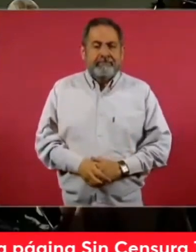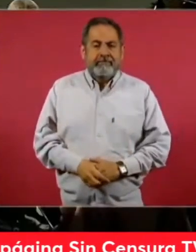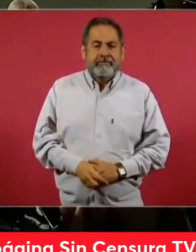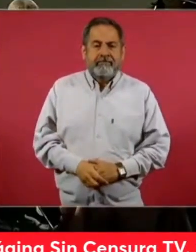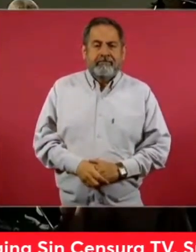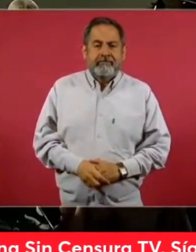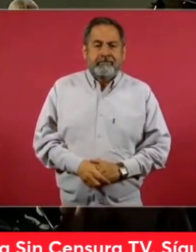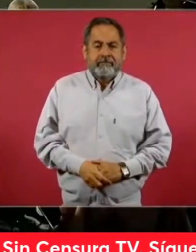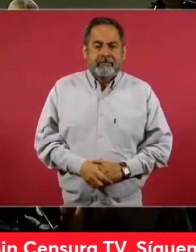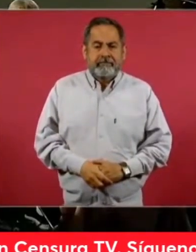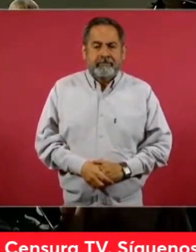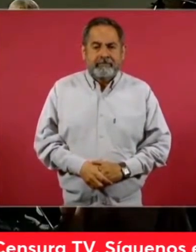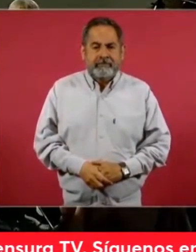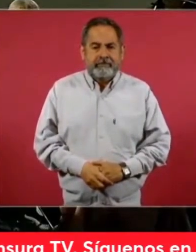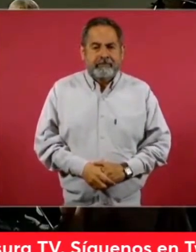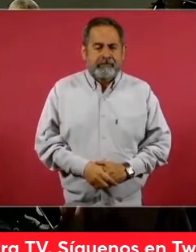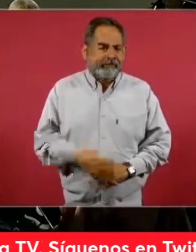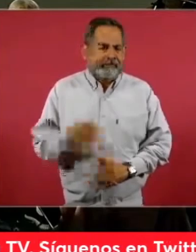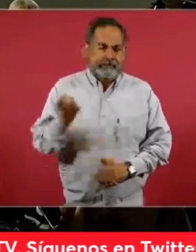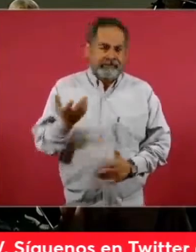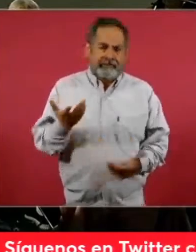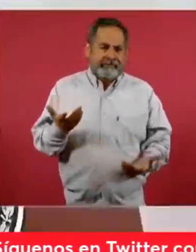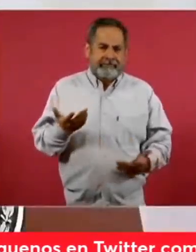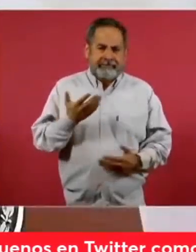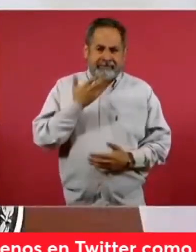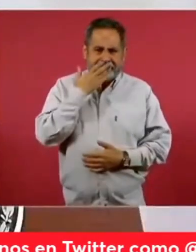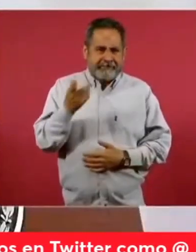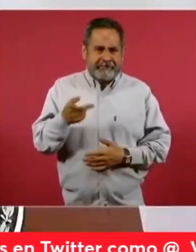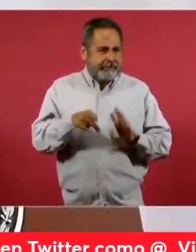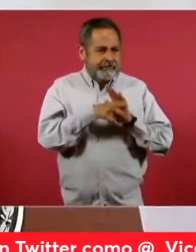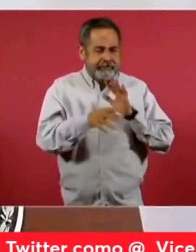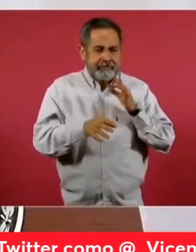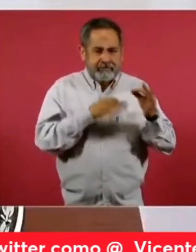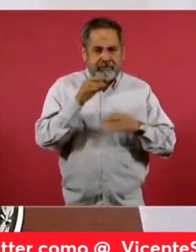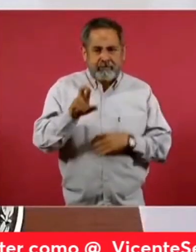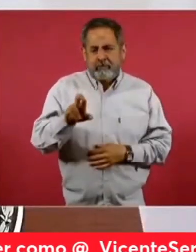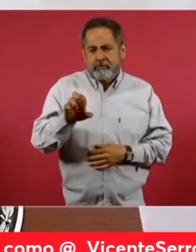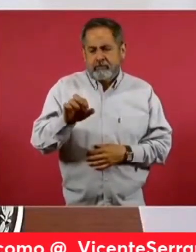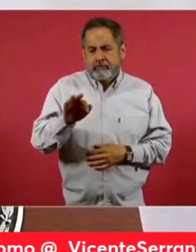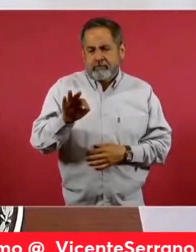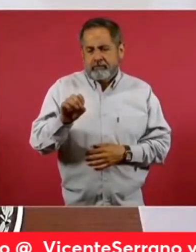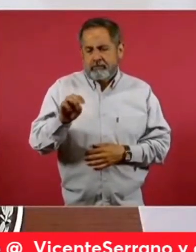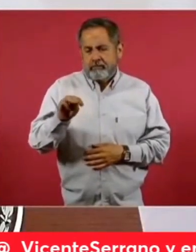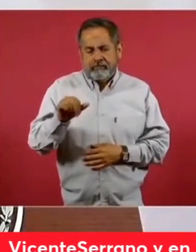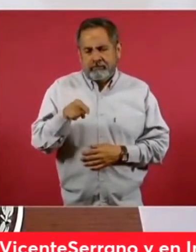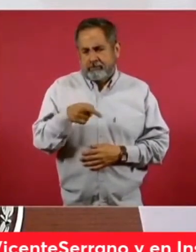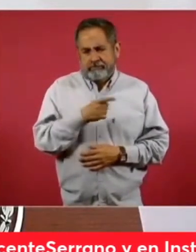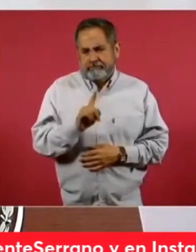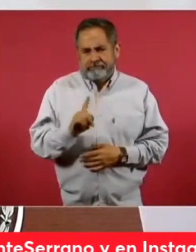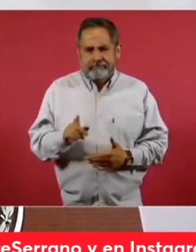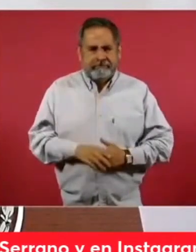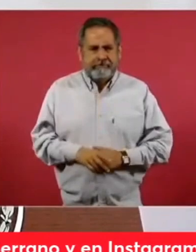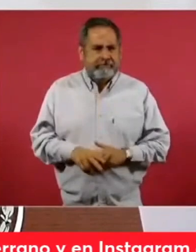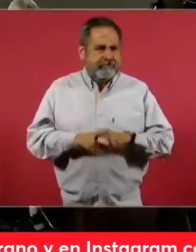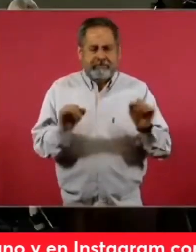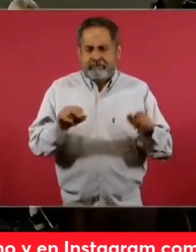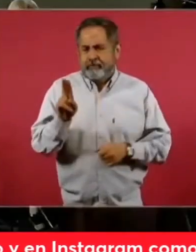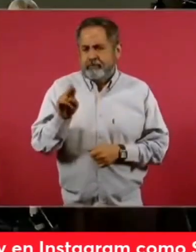Pero sí, yo creo que se tiene que avanzar más en eso,